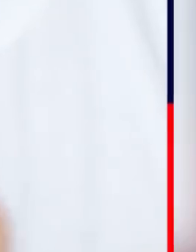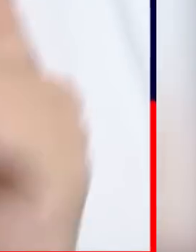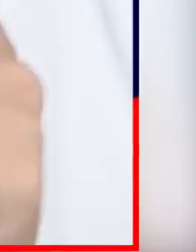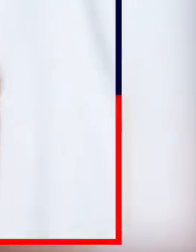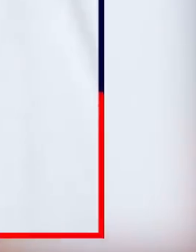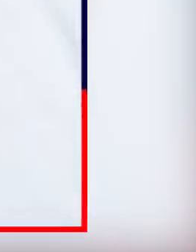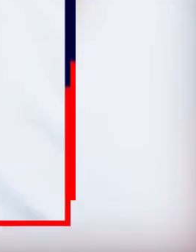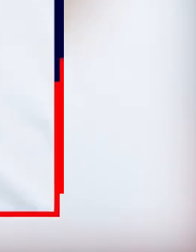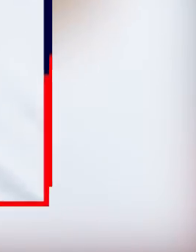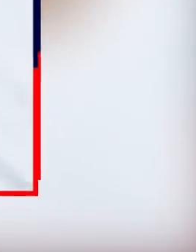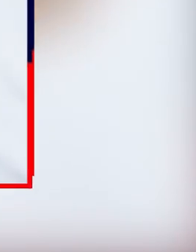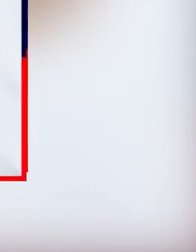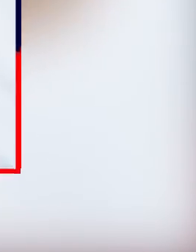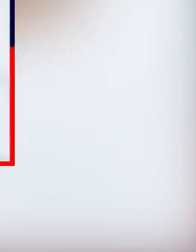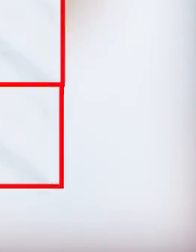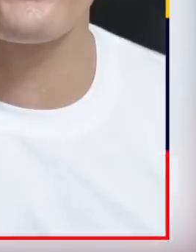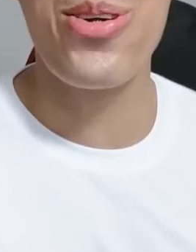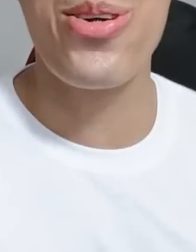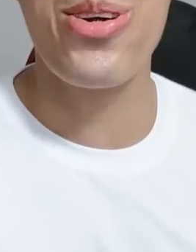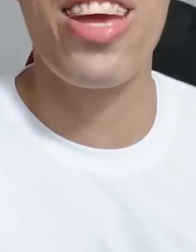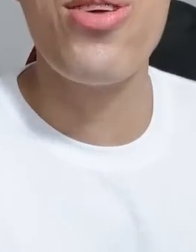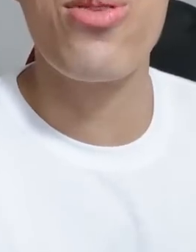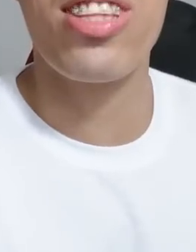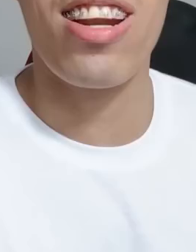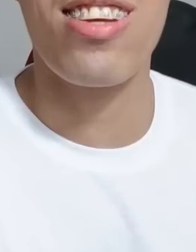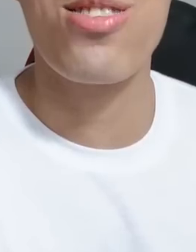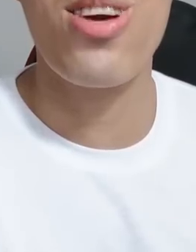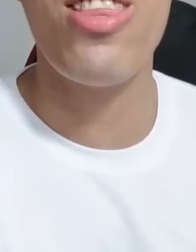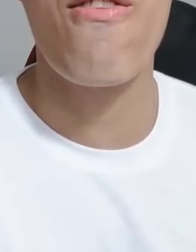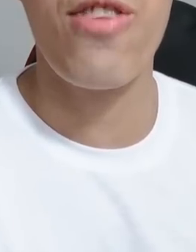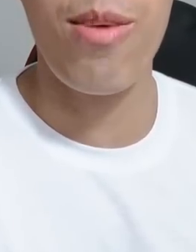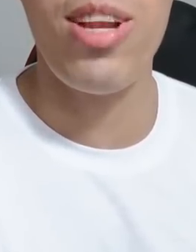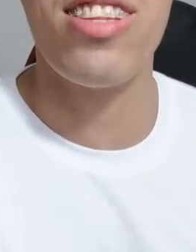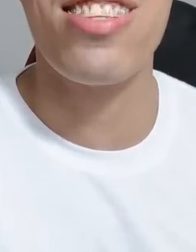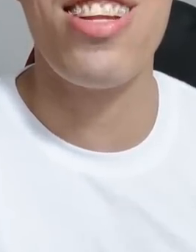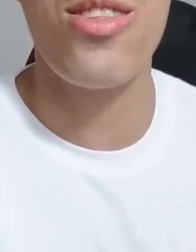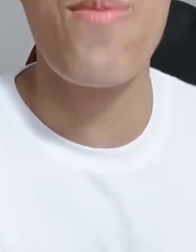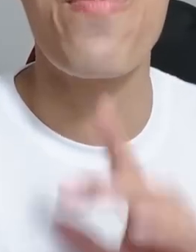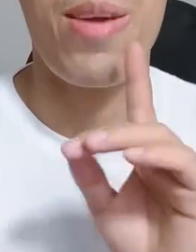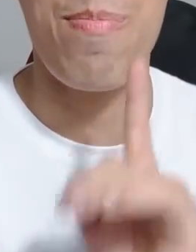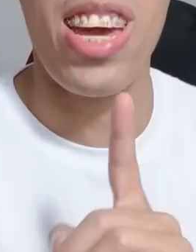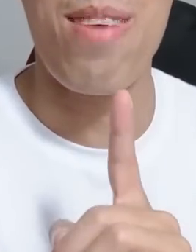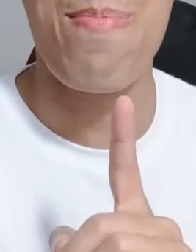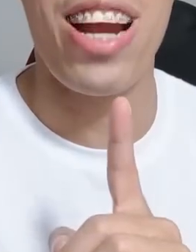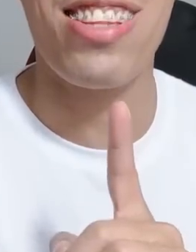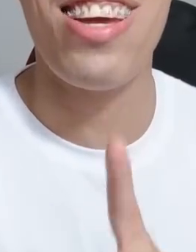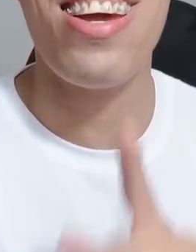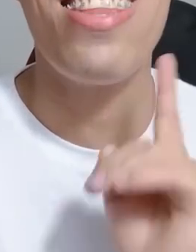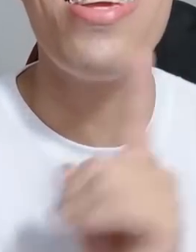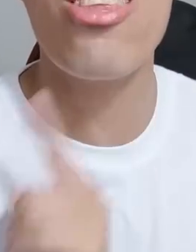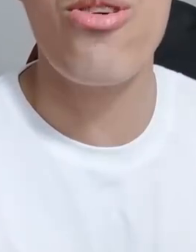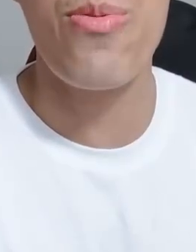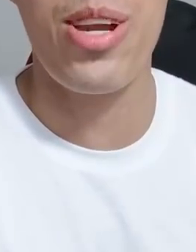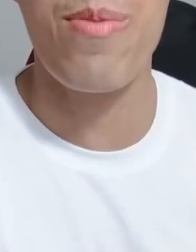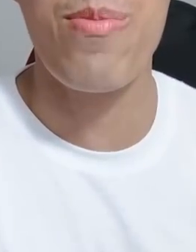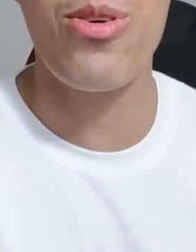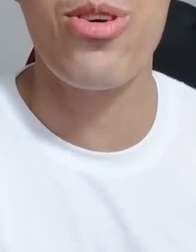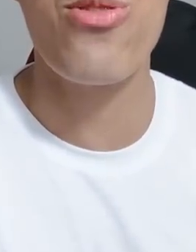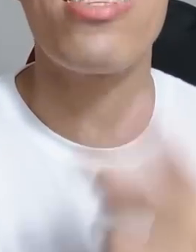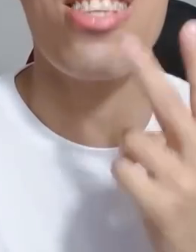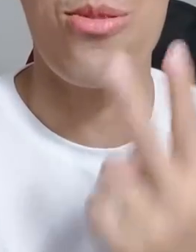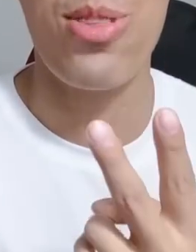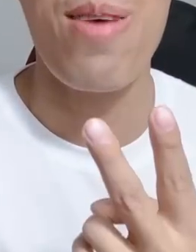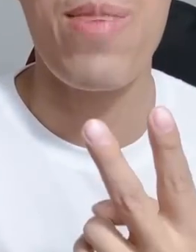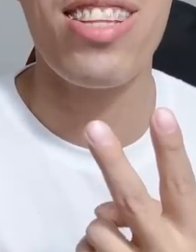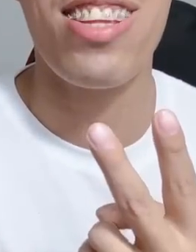Debido a la amplia cantidad de comentarios que nos dejaron en nuestra reacción al desfile militar chileno primera parte, el día de hoy veremos